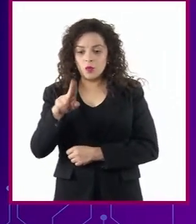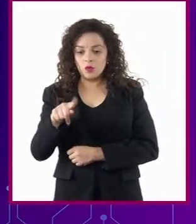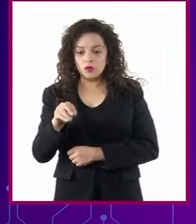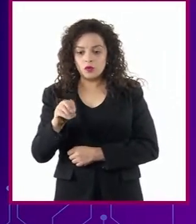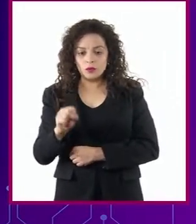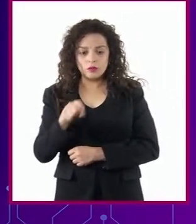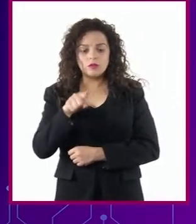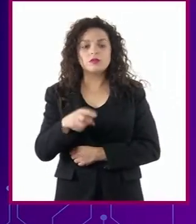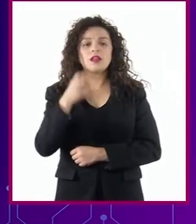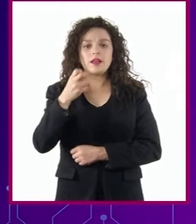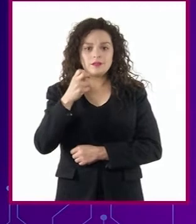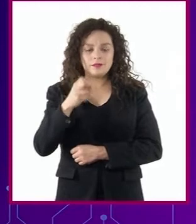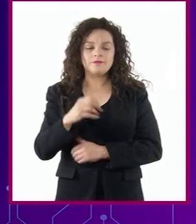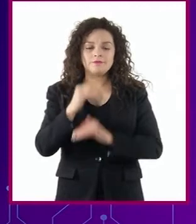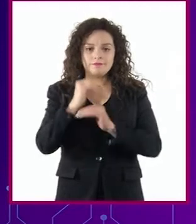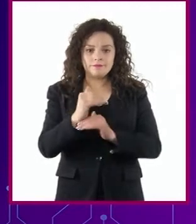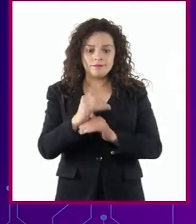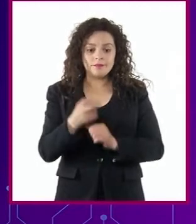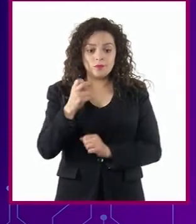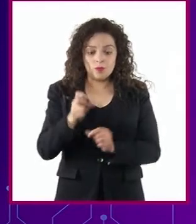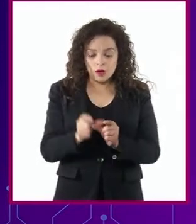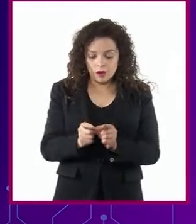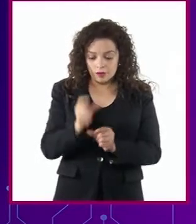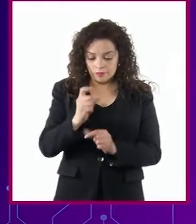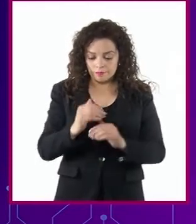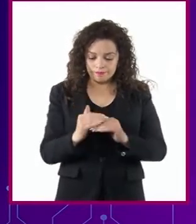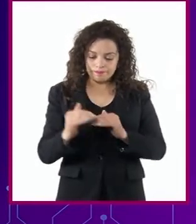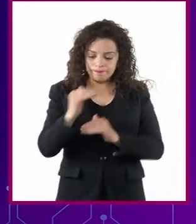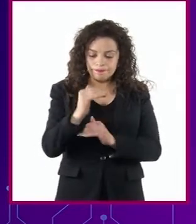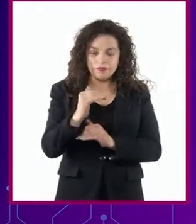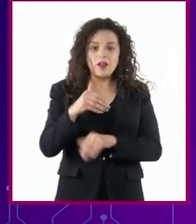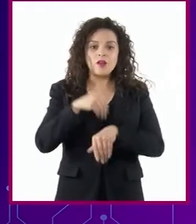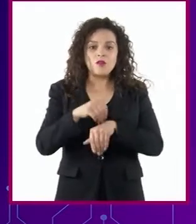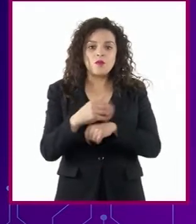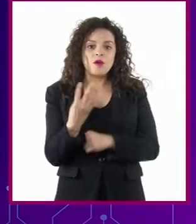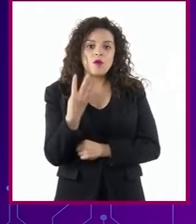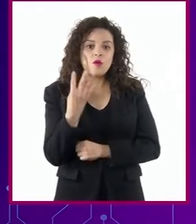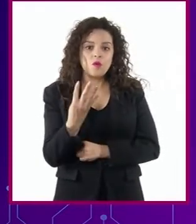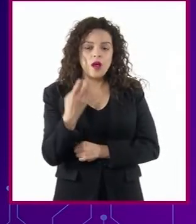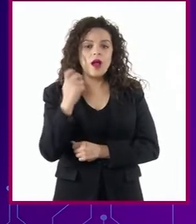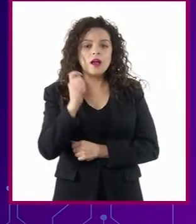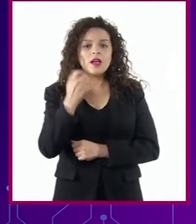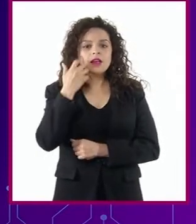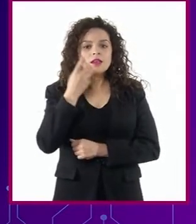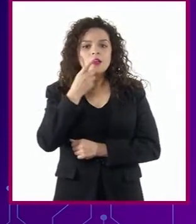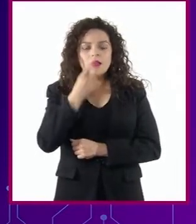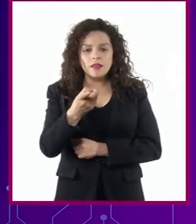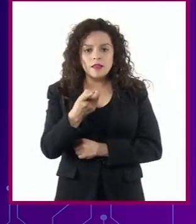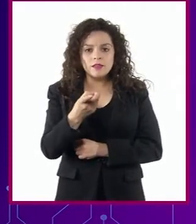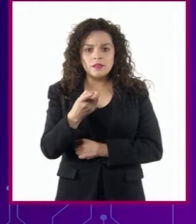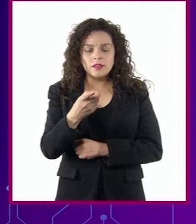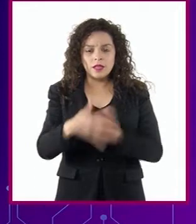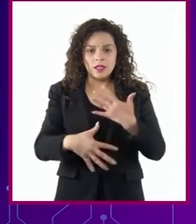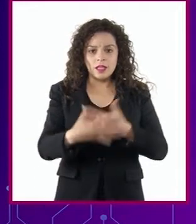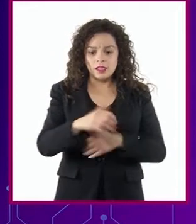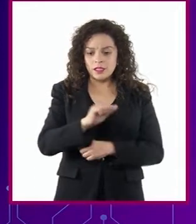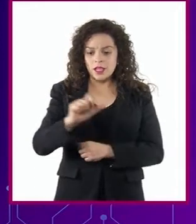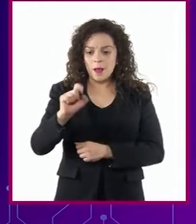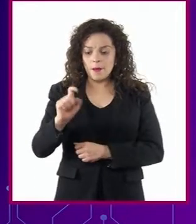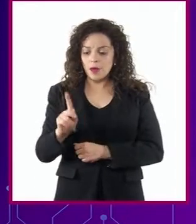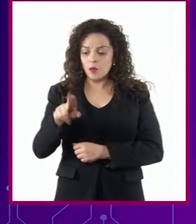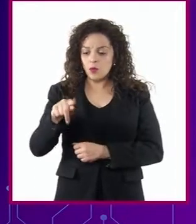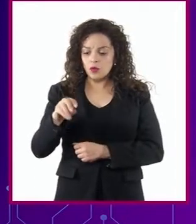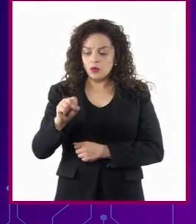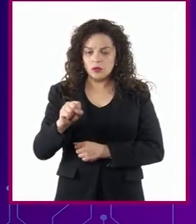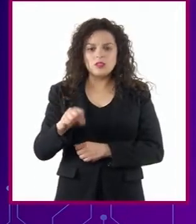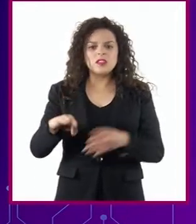eje vertical, la altura de las barras es de 4, lo cual significa que la frecuencia de resultados entre 15 y 20 puntos